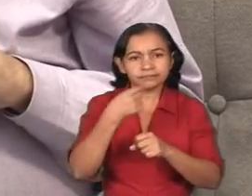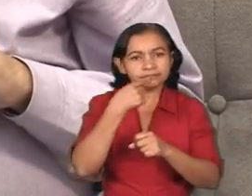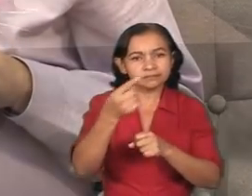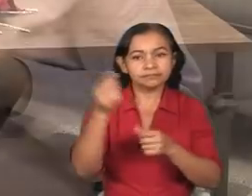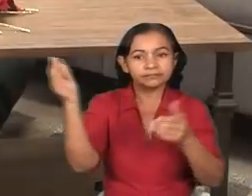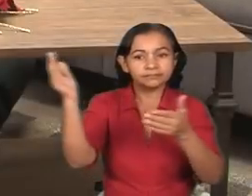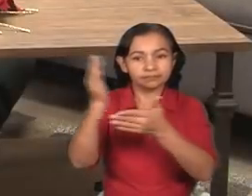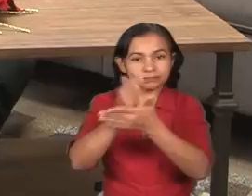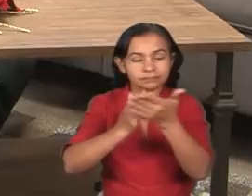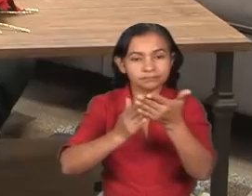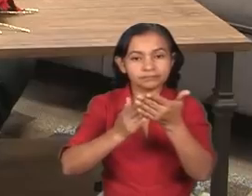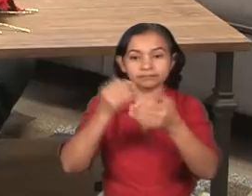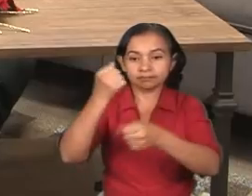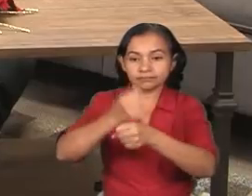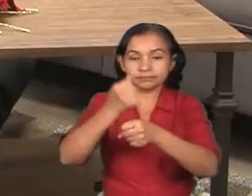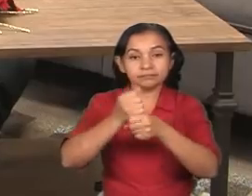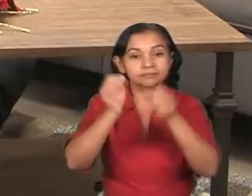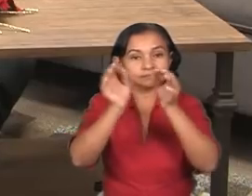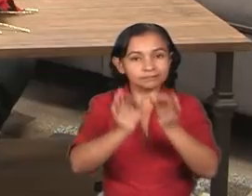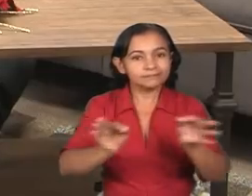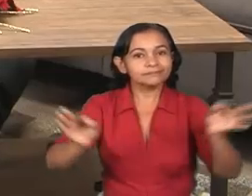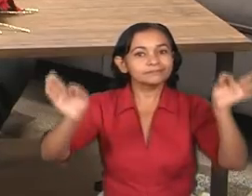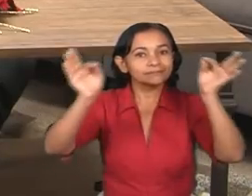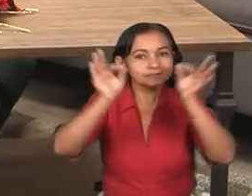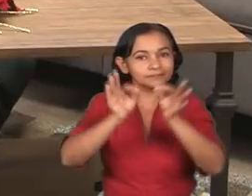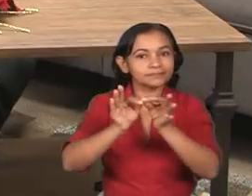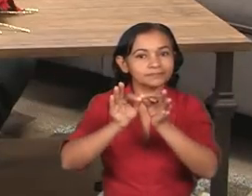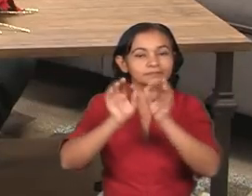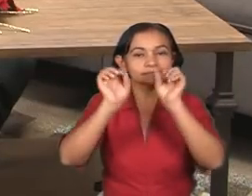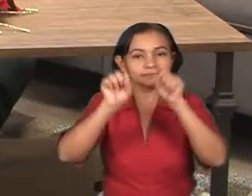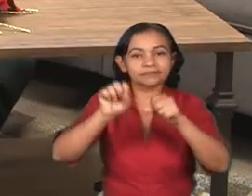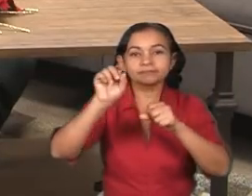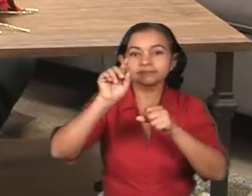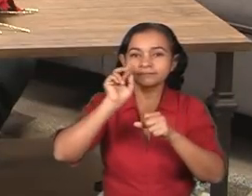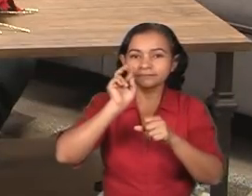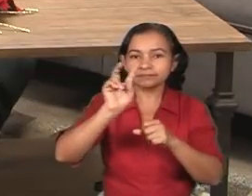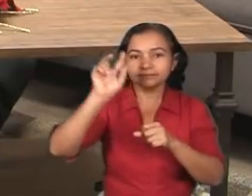existen obras muy importantes y muy emblemáticas que el gobierno